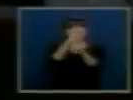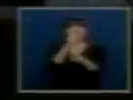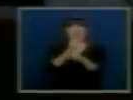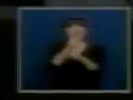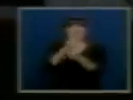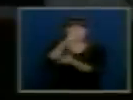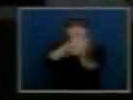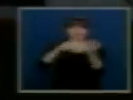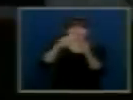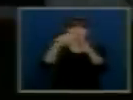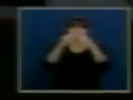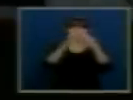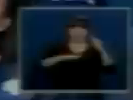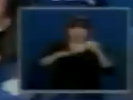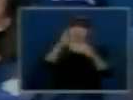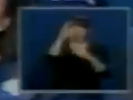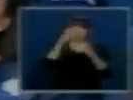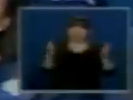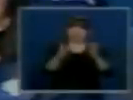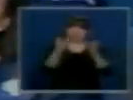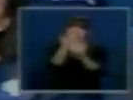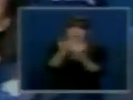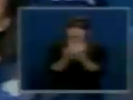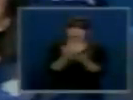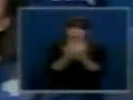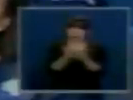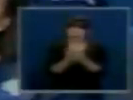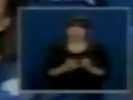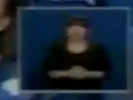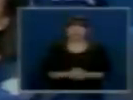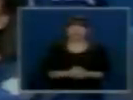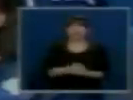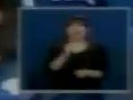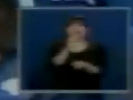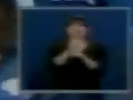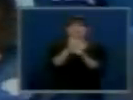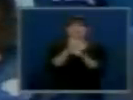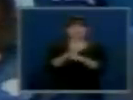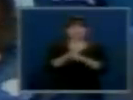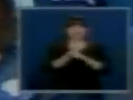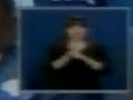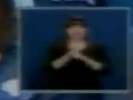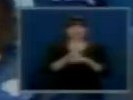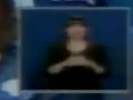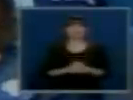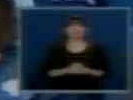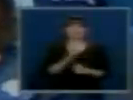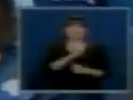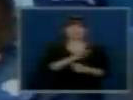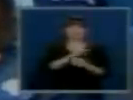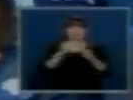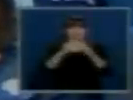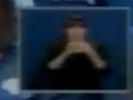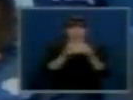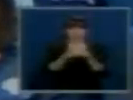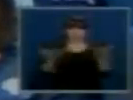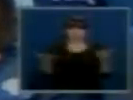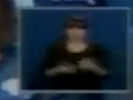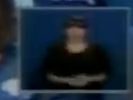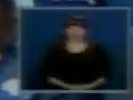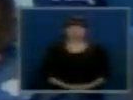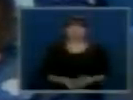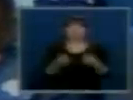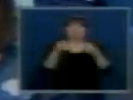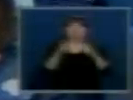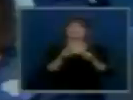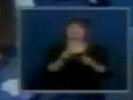habitantes, la prosperidad económica y el debido resguardo de los bienes públicos. Permítanme,